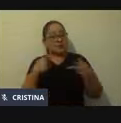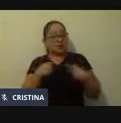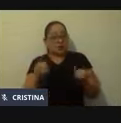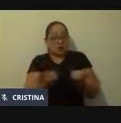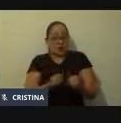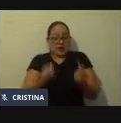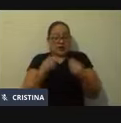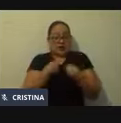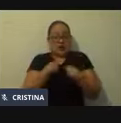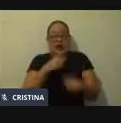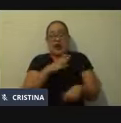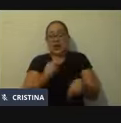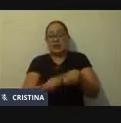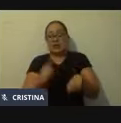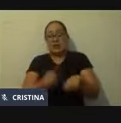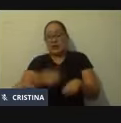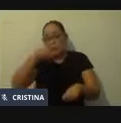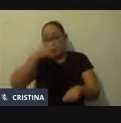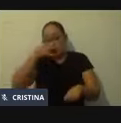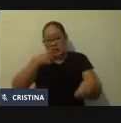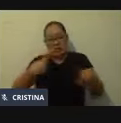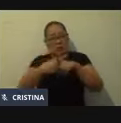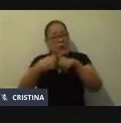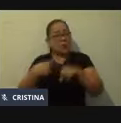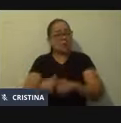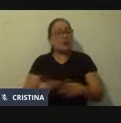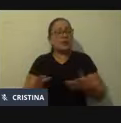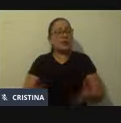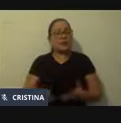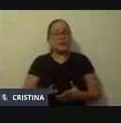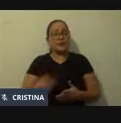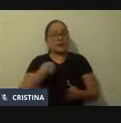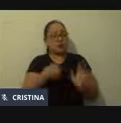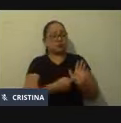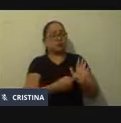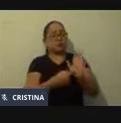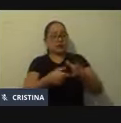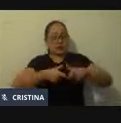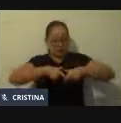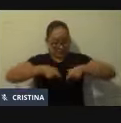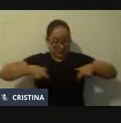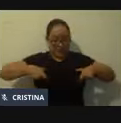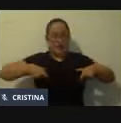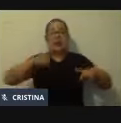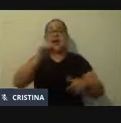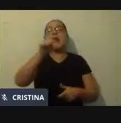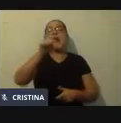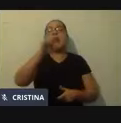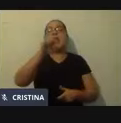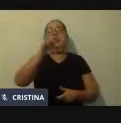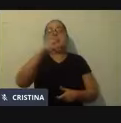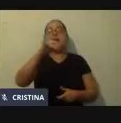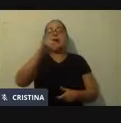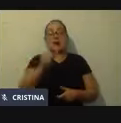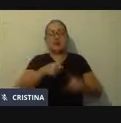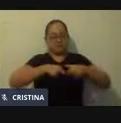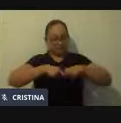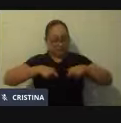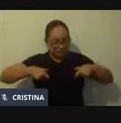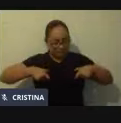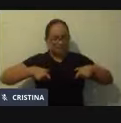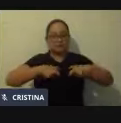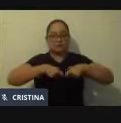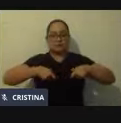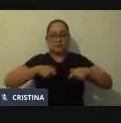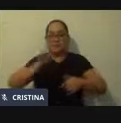o sea, que y ni modo que traigas un carnet así pegado de soy alérgica y estoy tomando Alegra y no sé qué, y no sé cuánto, o tal